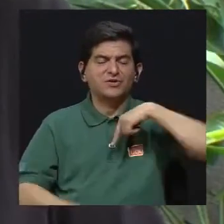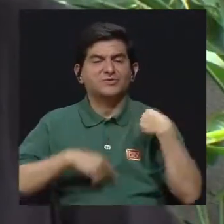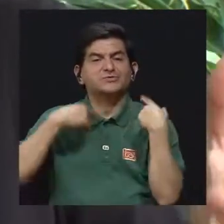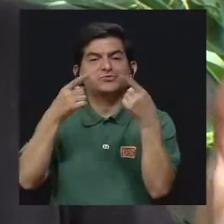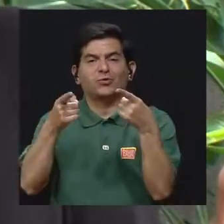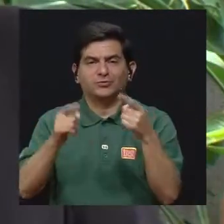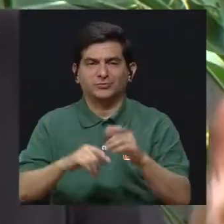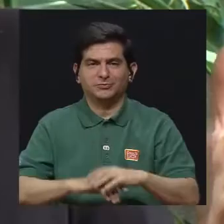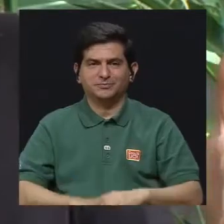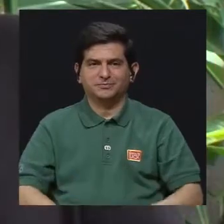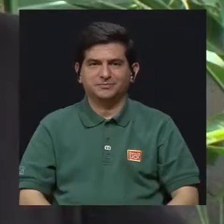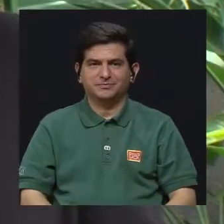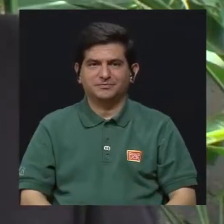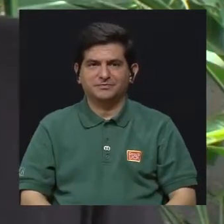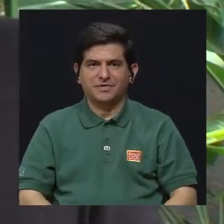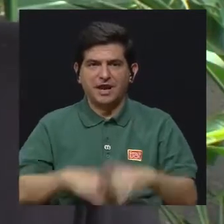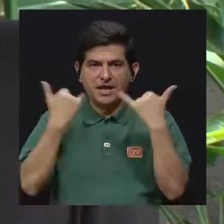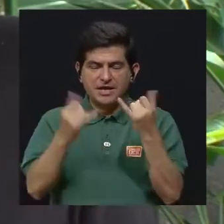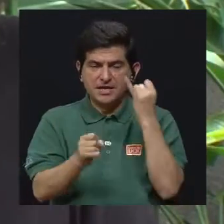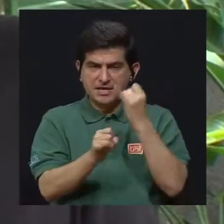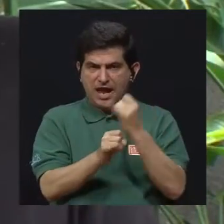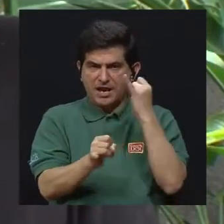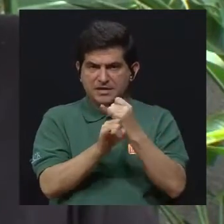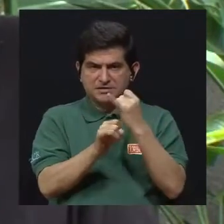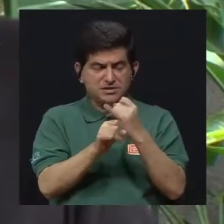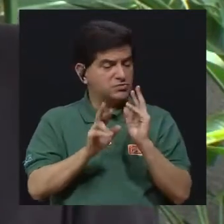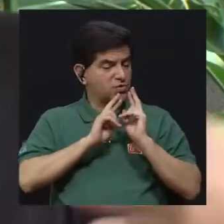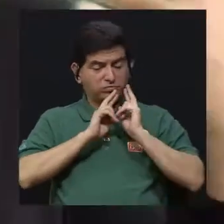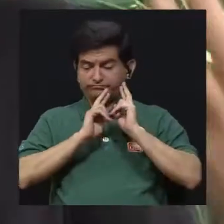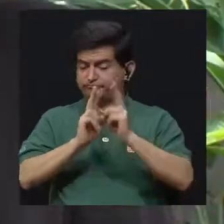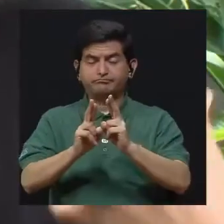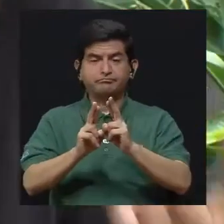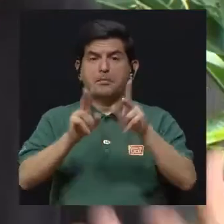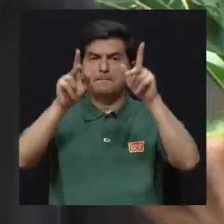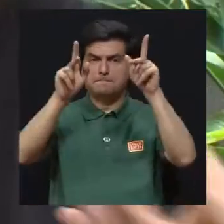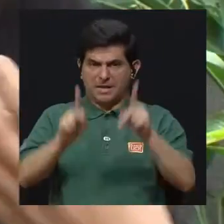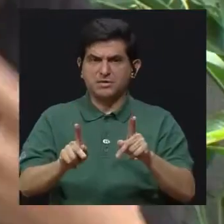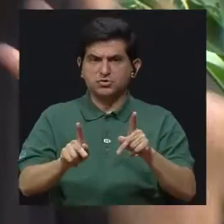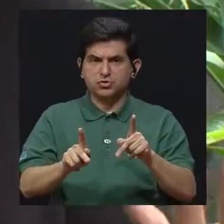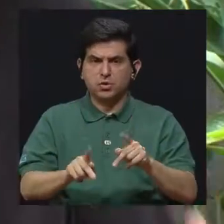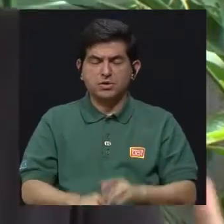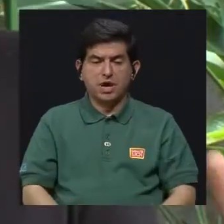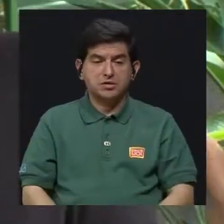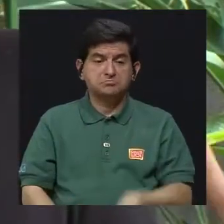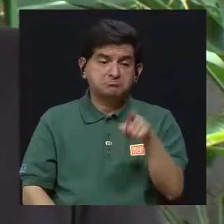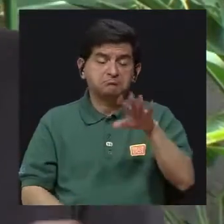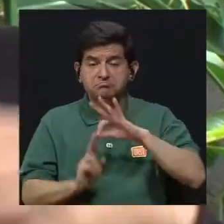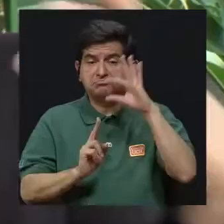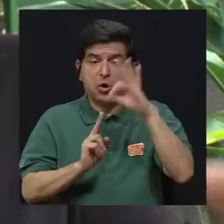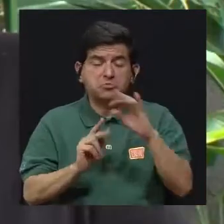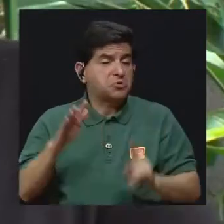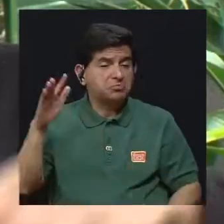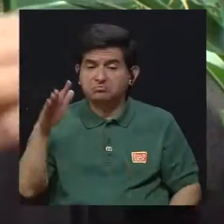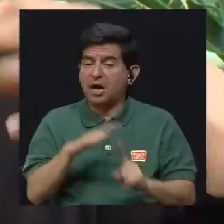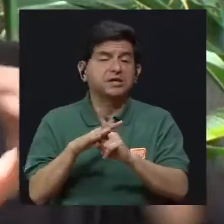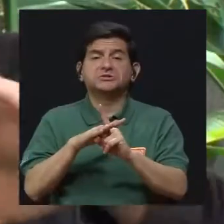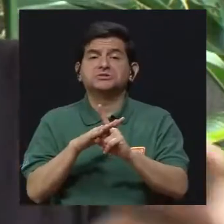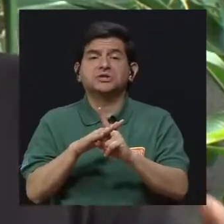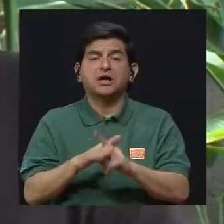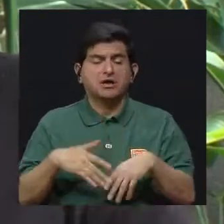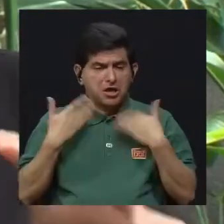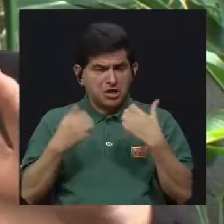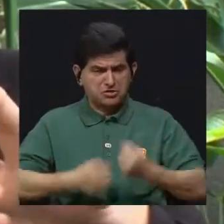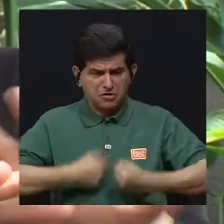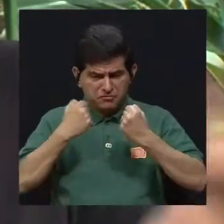de ir. Uh-huh. Y cuando la institucionalidad no responde, la gente hace que esas alternativas surjan y les